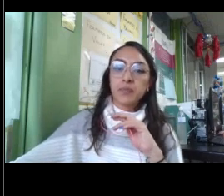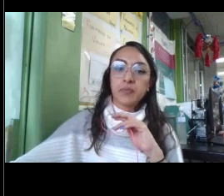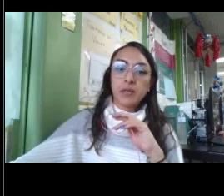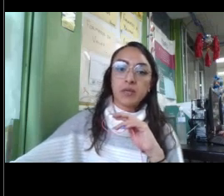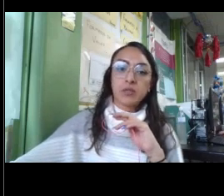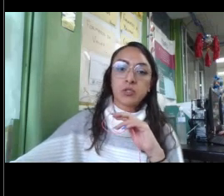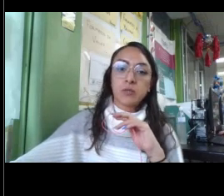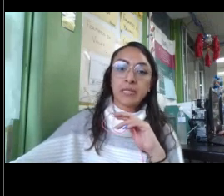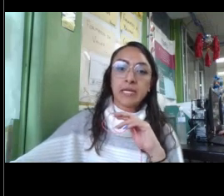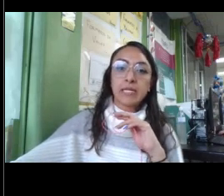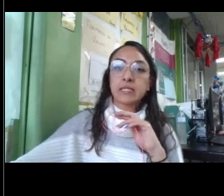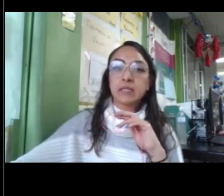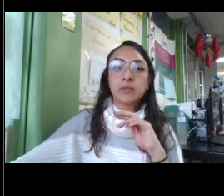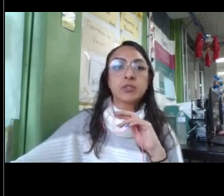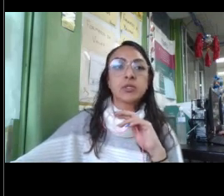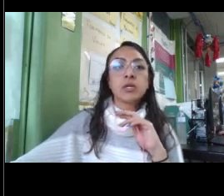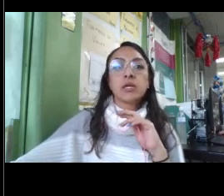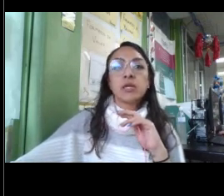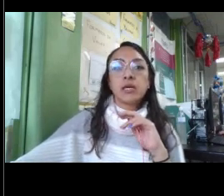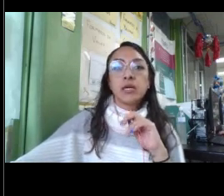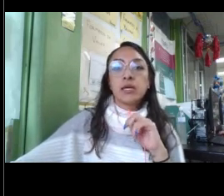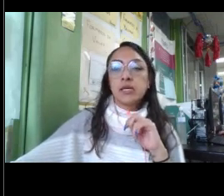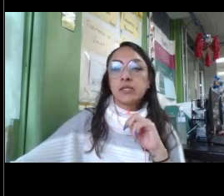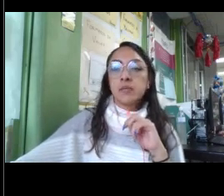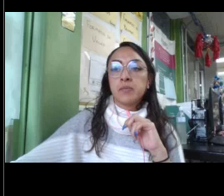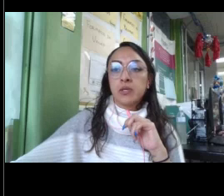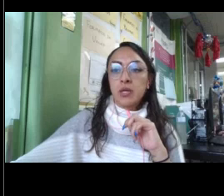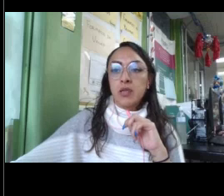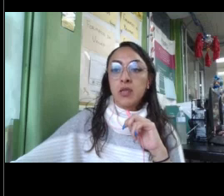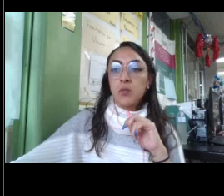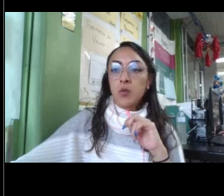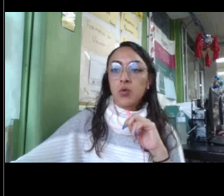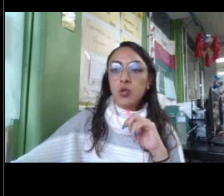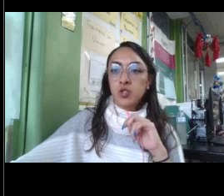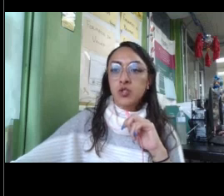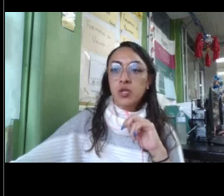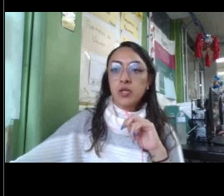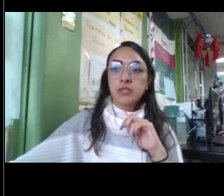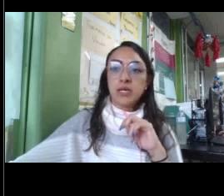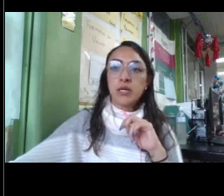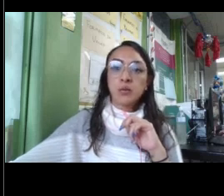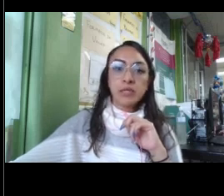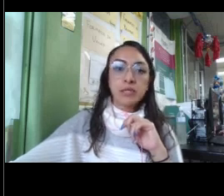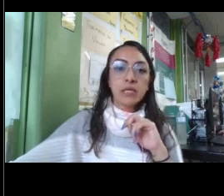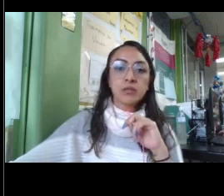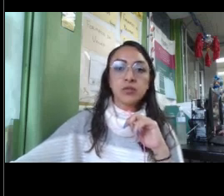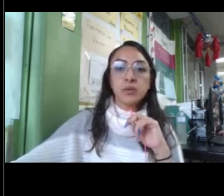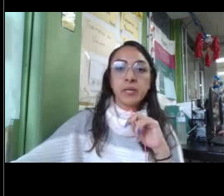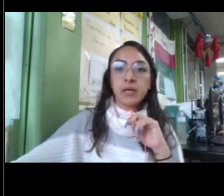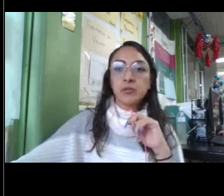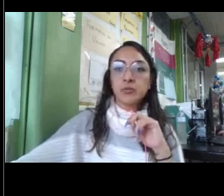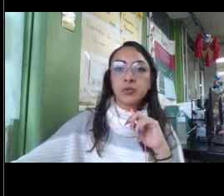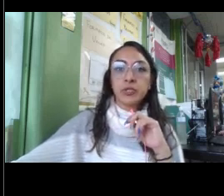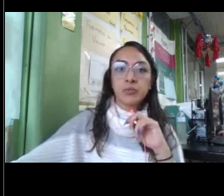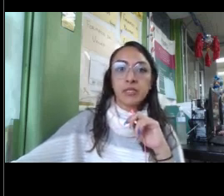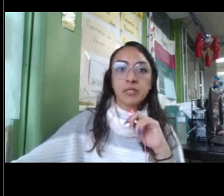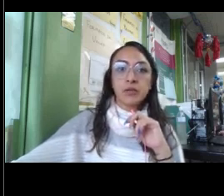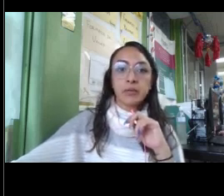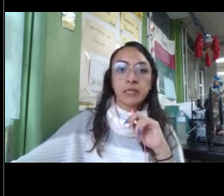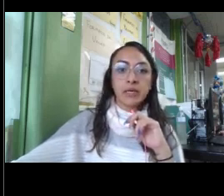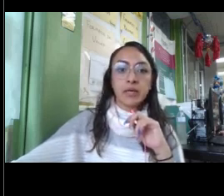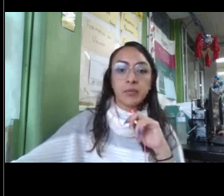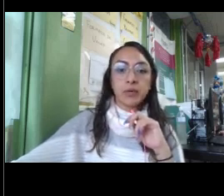viendo nuestro material que tenemos, que es el material del módulo 2. Si se dan cuenta, nosotros abarcamos un poquito